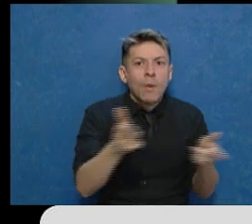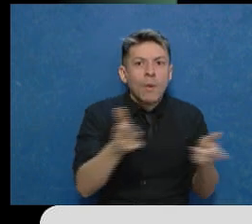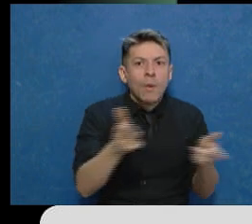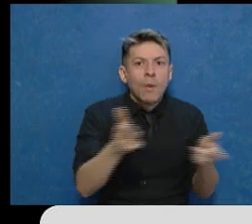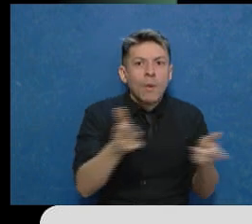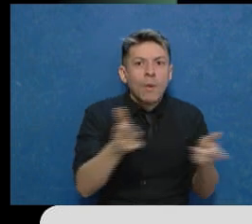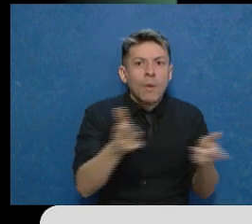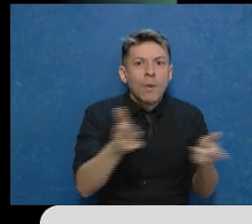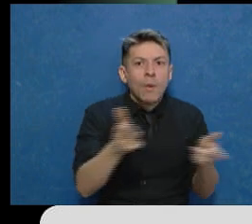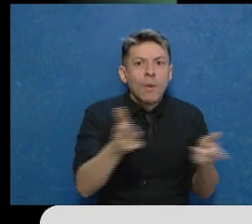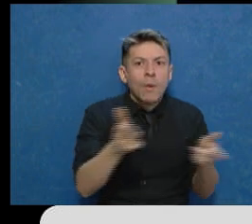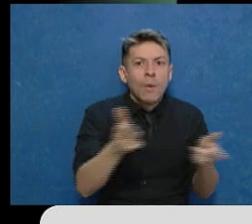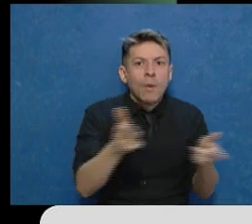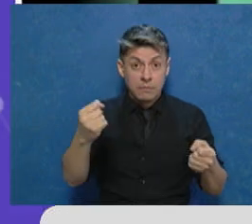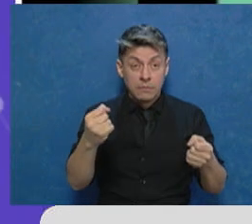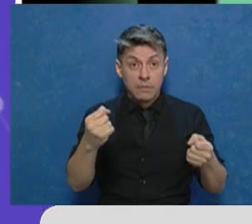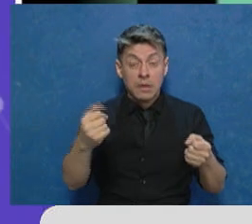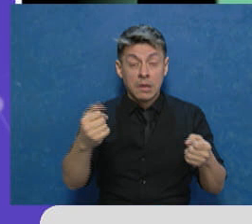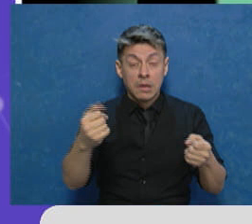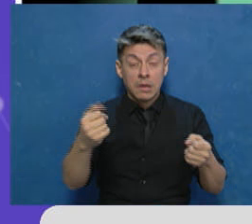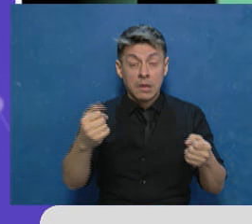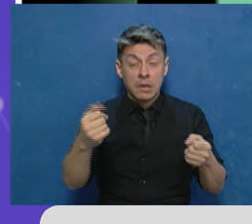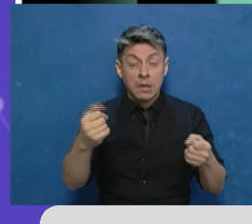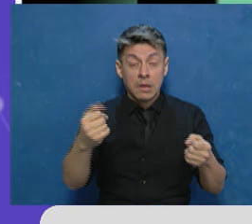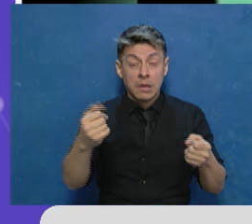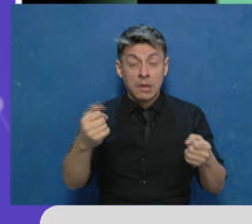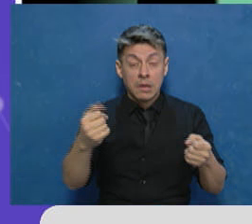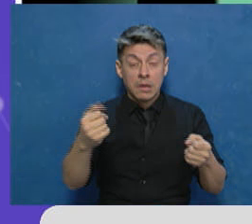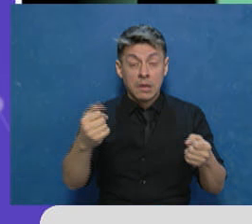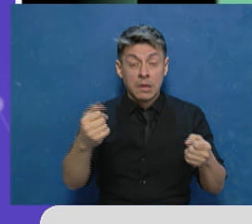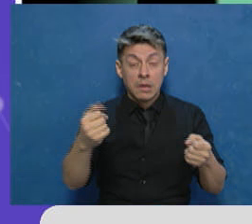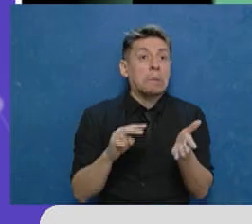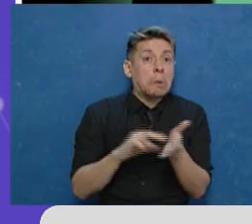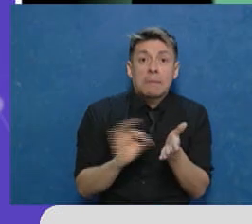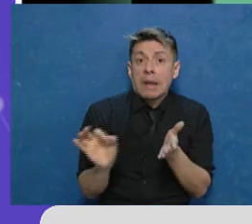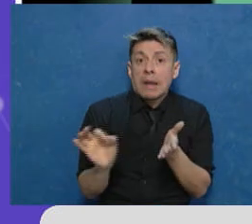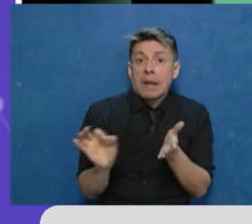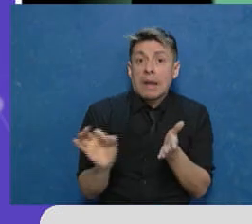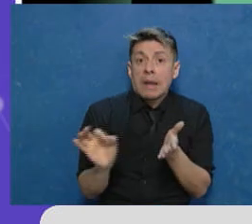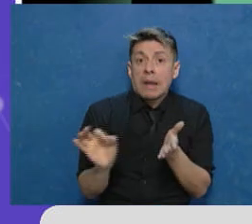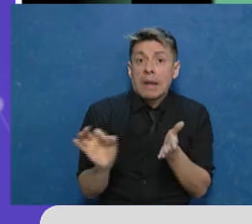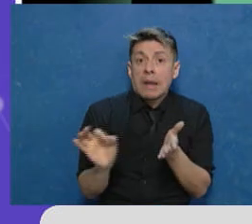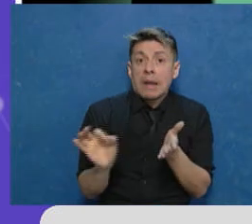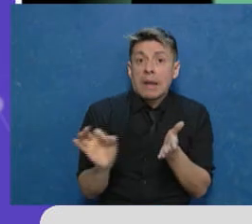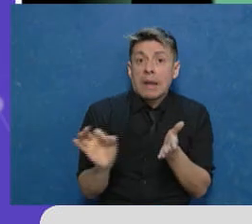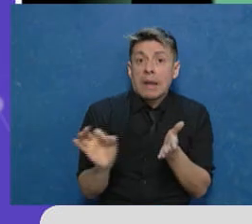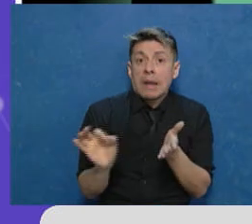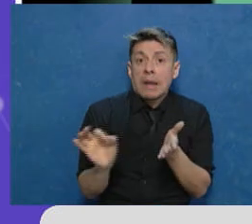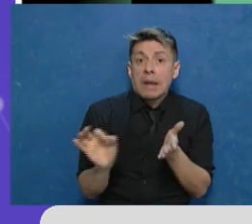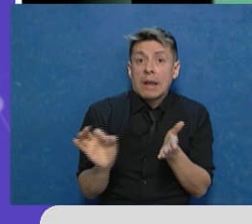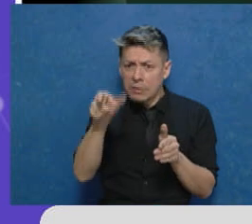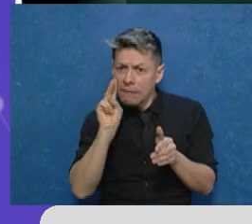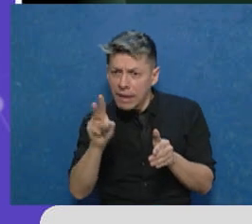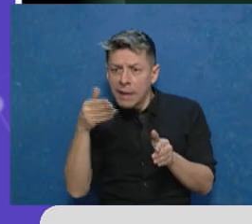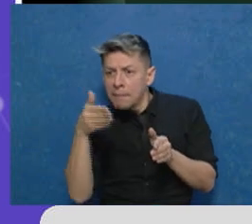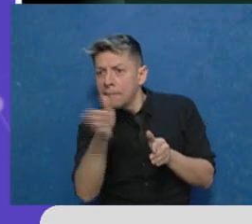venía solo y no tenía ningún tipo de inconveniente, tanto de frente como de atrás, podría haber esquivado a estas personas.